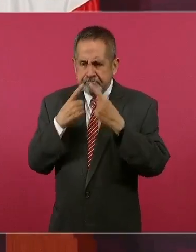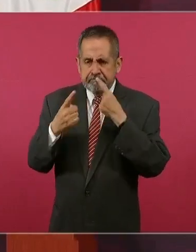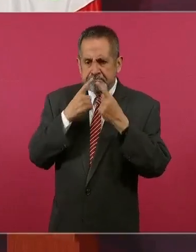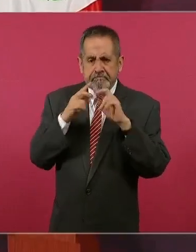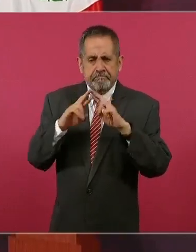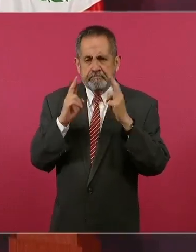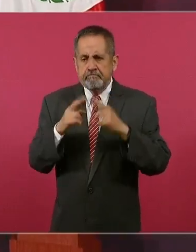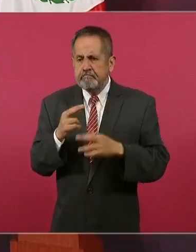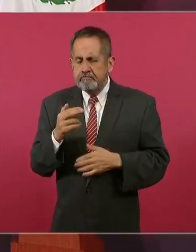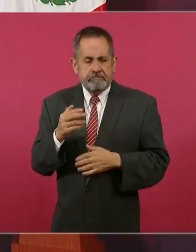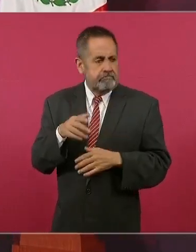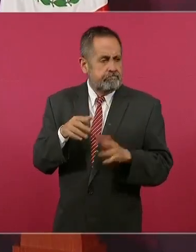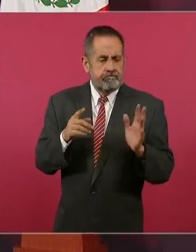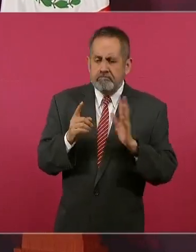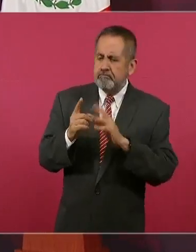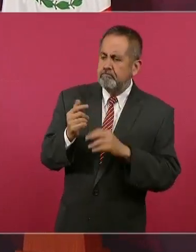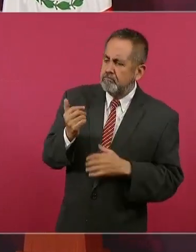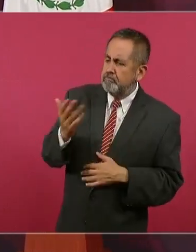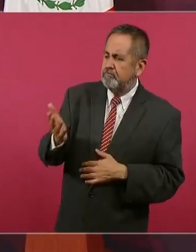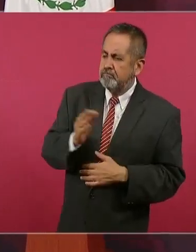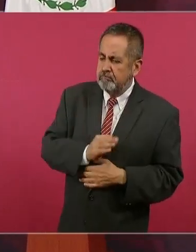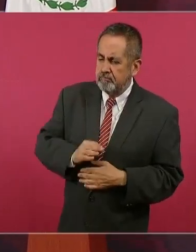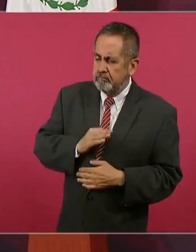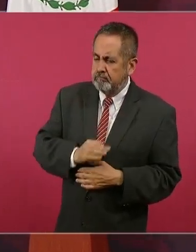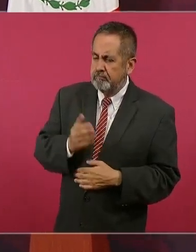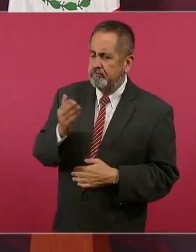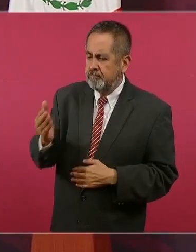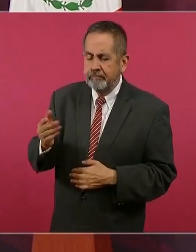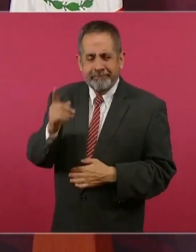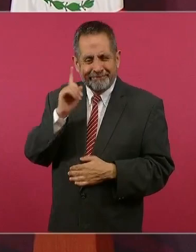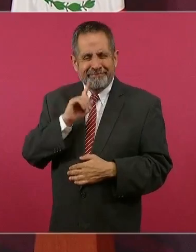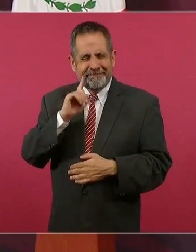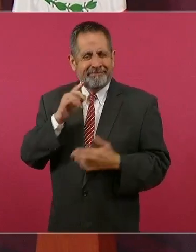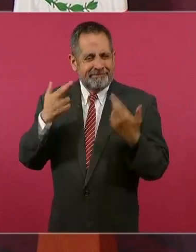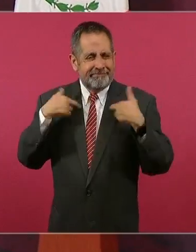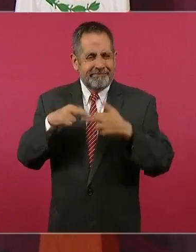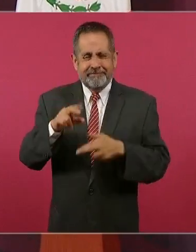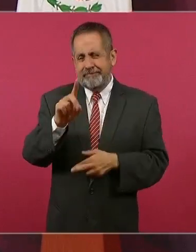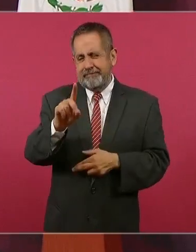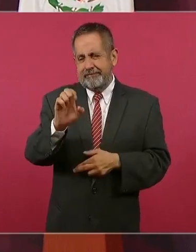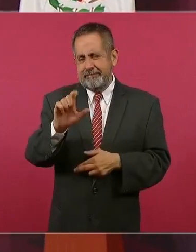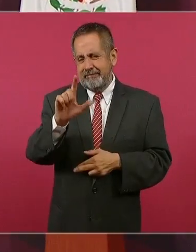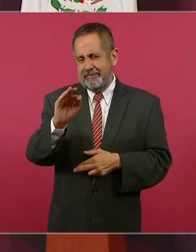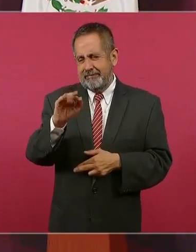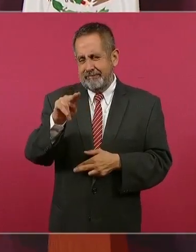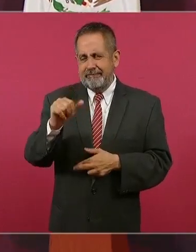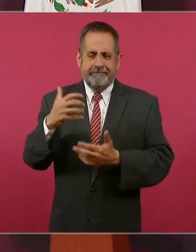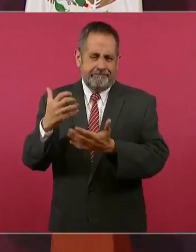pues felicitar a la maestra Delfina, entre todos.